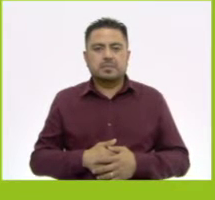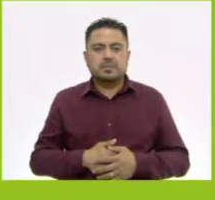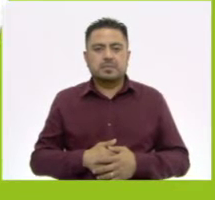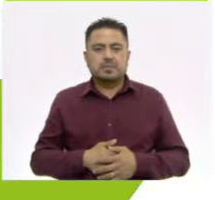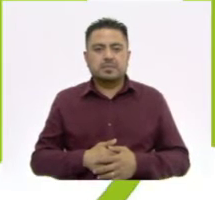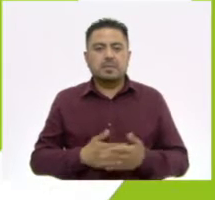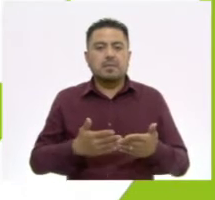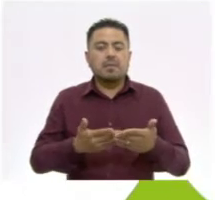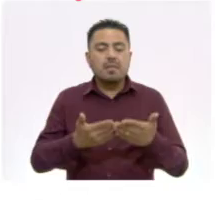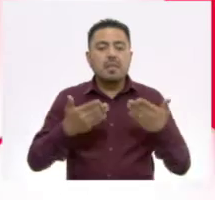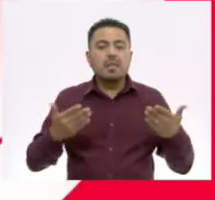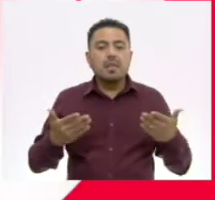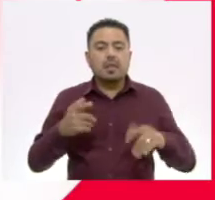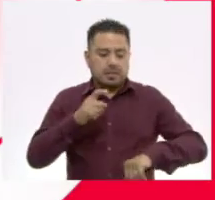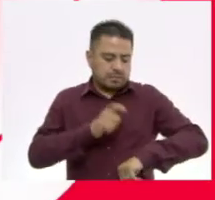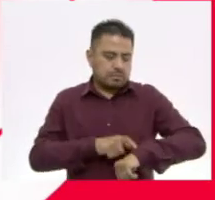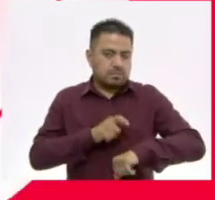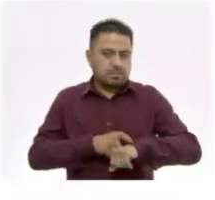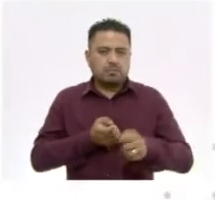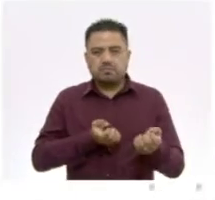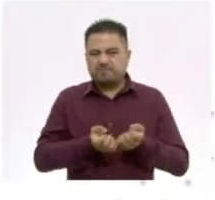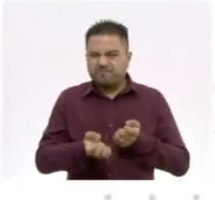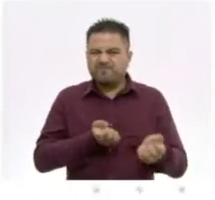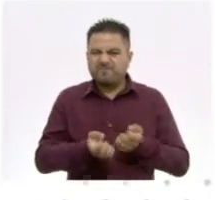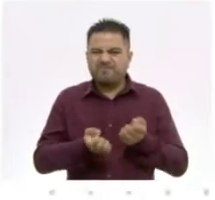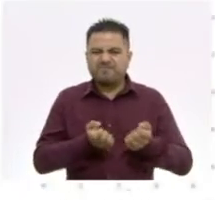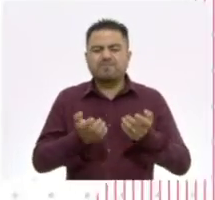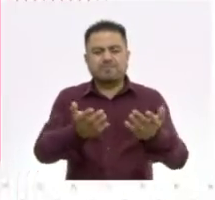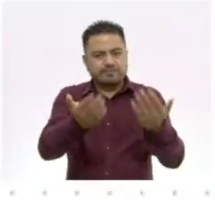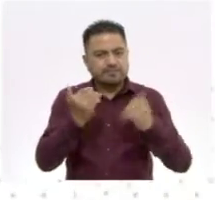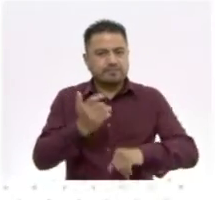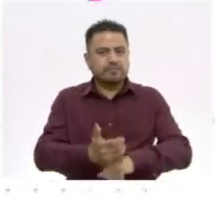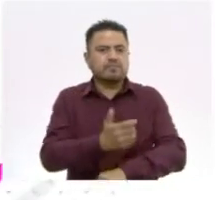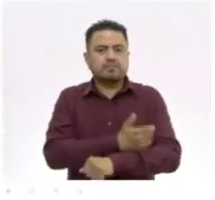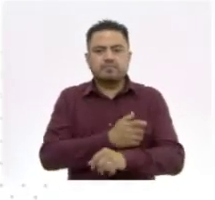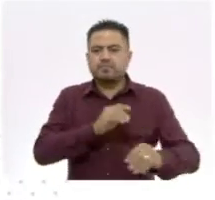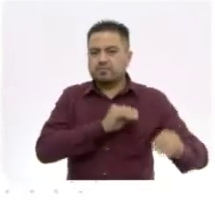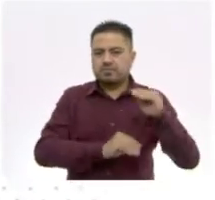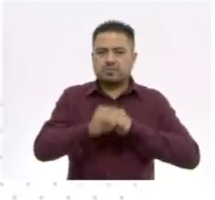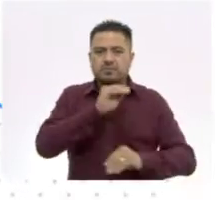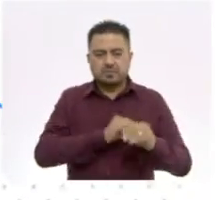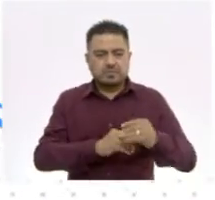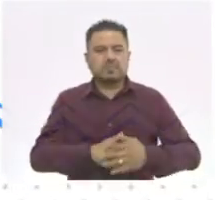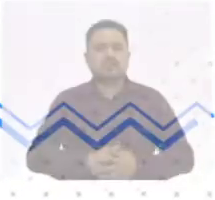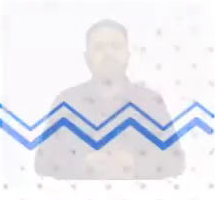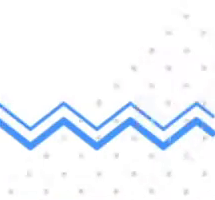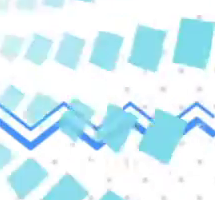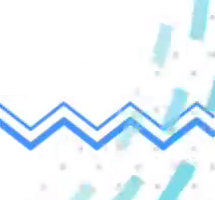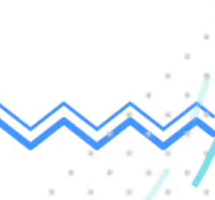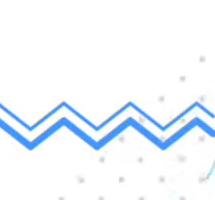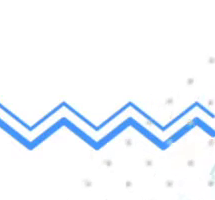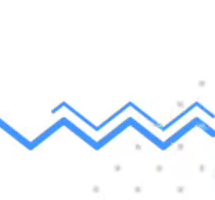ahora ha llegado el momento de activarlos así que acompañan al rever no es un poco